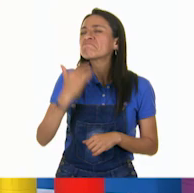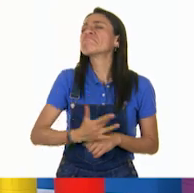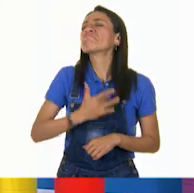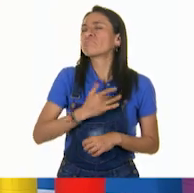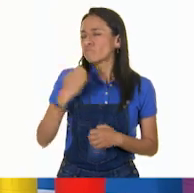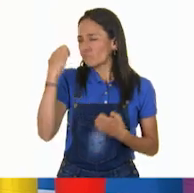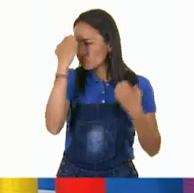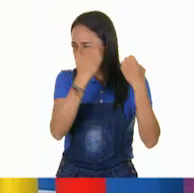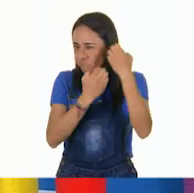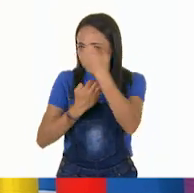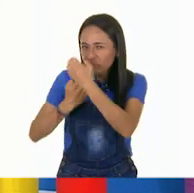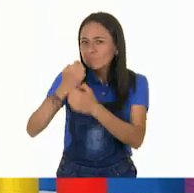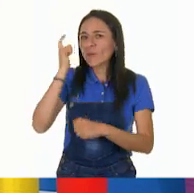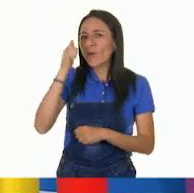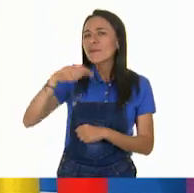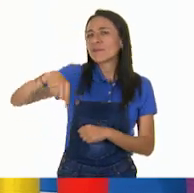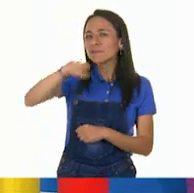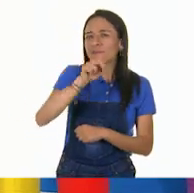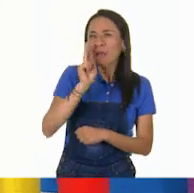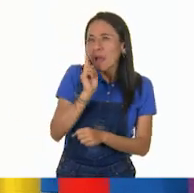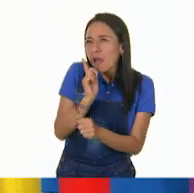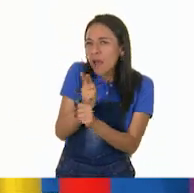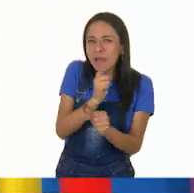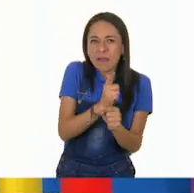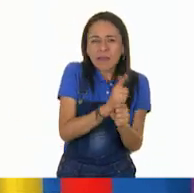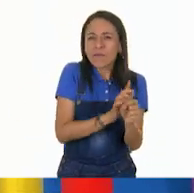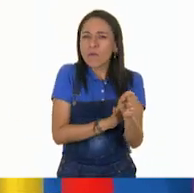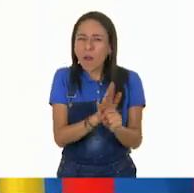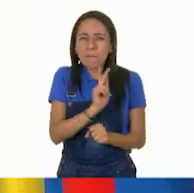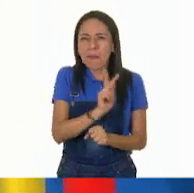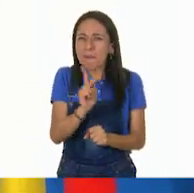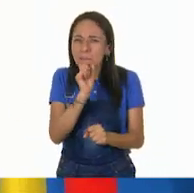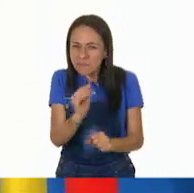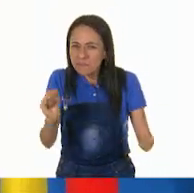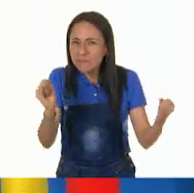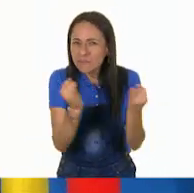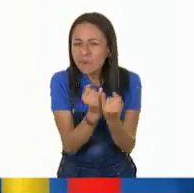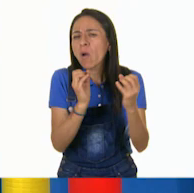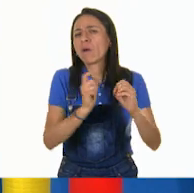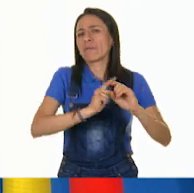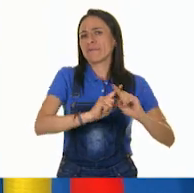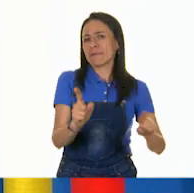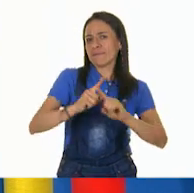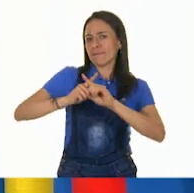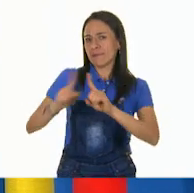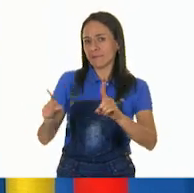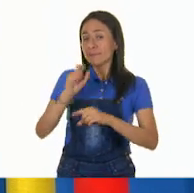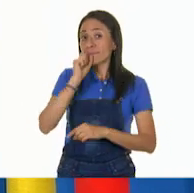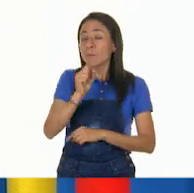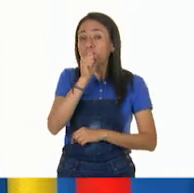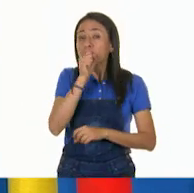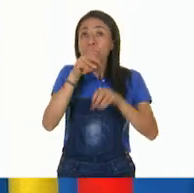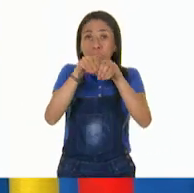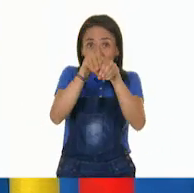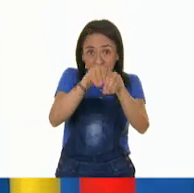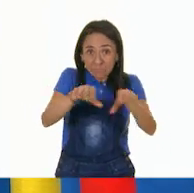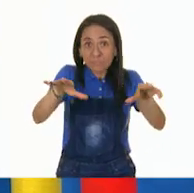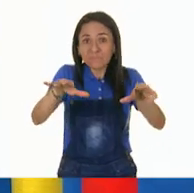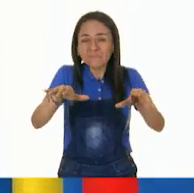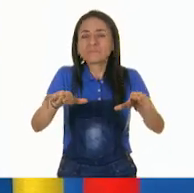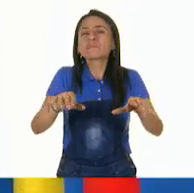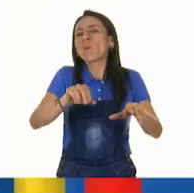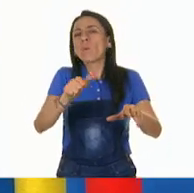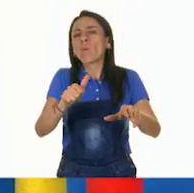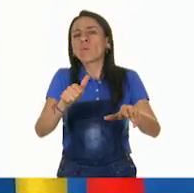apreciar algunas de las semejanzas y diferencias que hay entre la información que ofrece el anuncio publicitario y la que